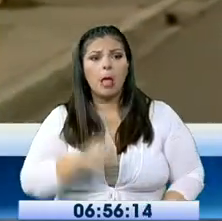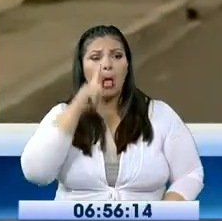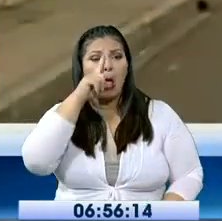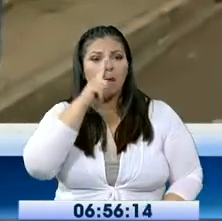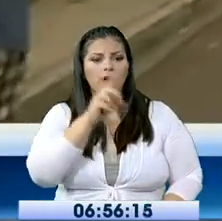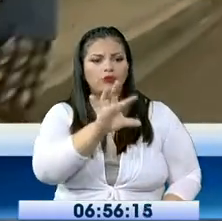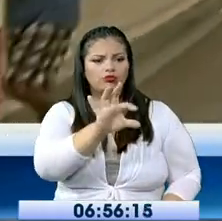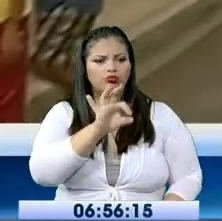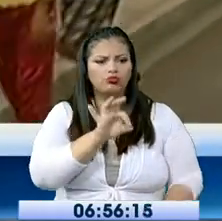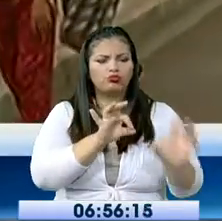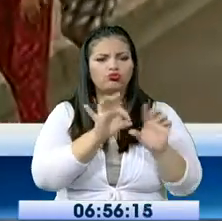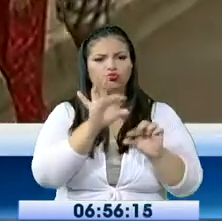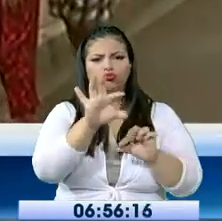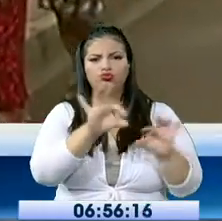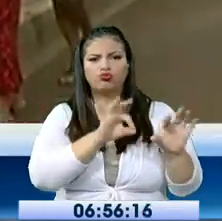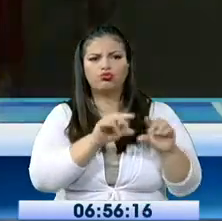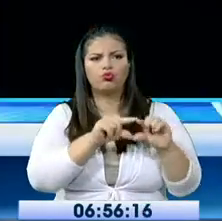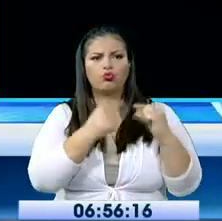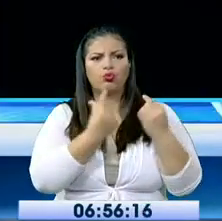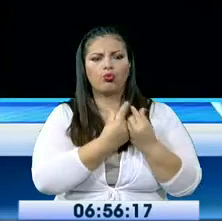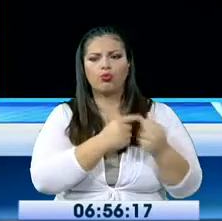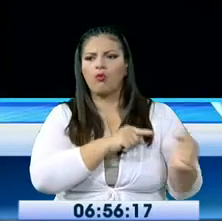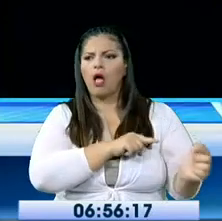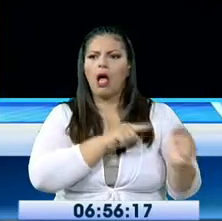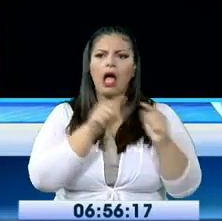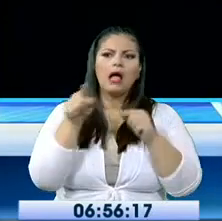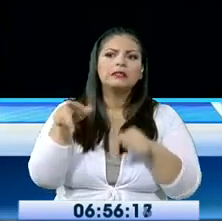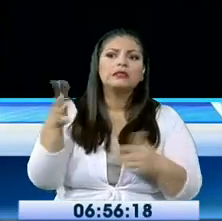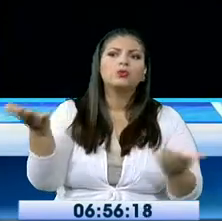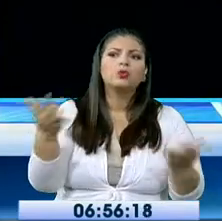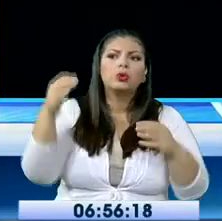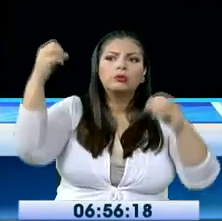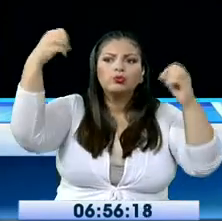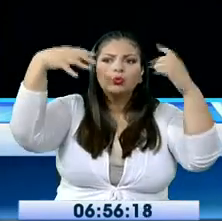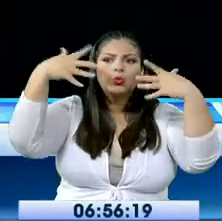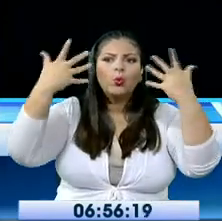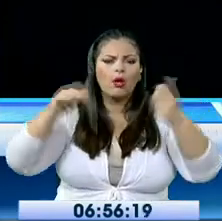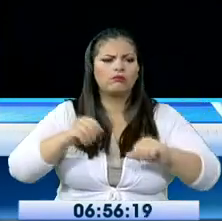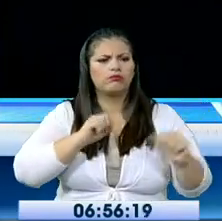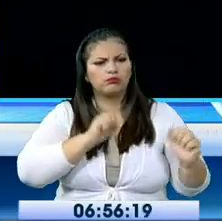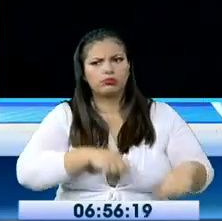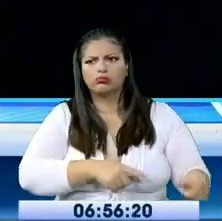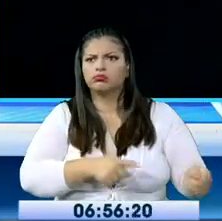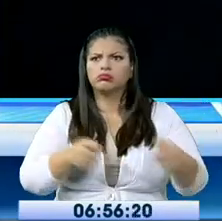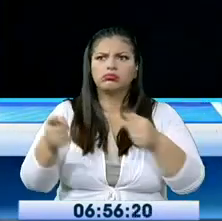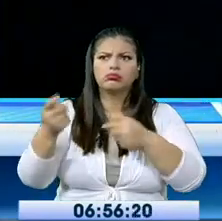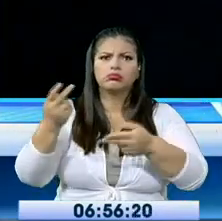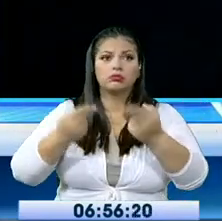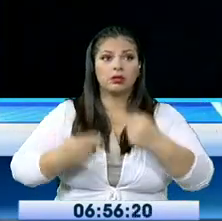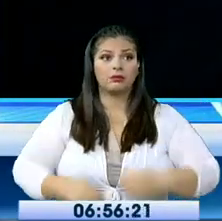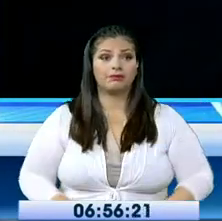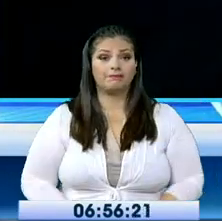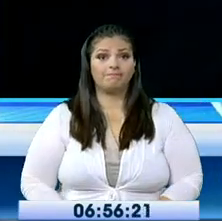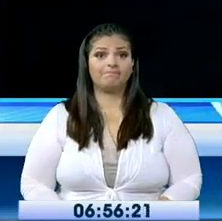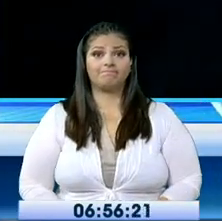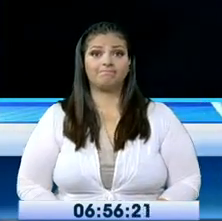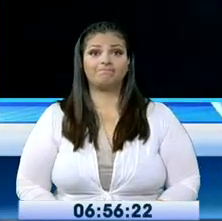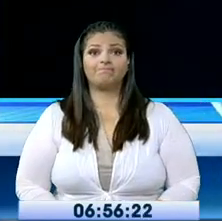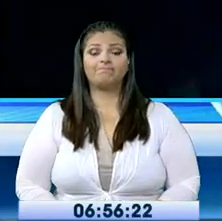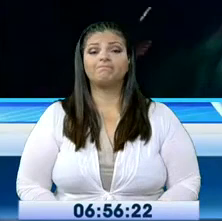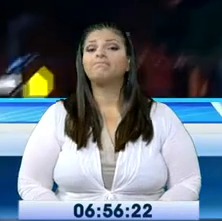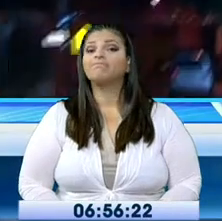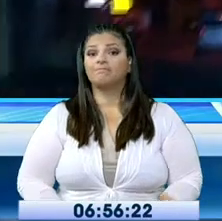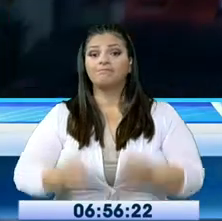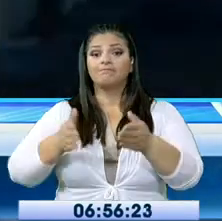se denuncia el hecho. Anoche o antes de anoche, no recuerdo bien, la avenida del Bombero, Luisa, una boca de lobo. Claro. Boca de